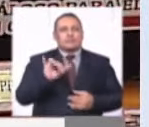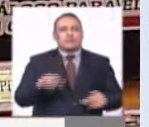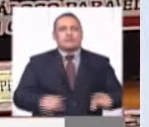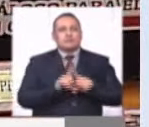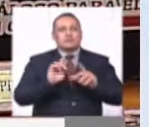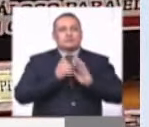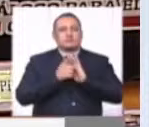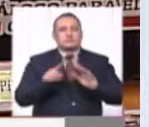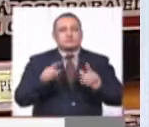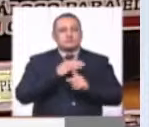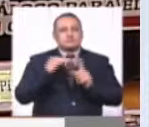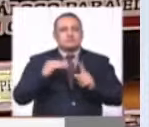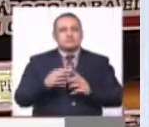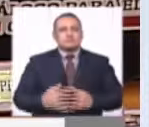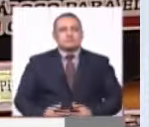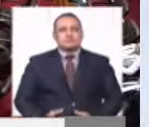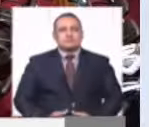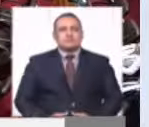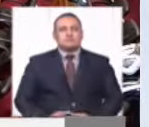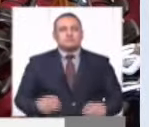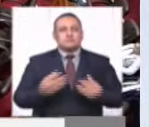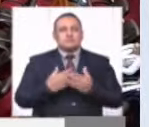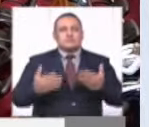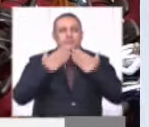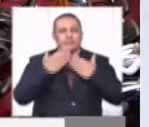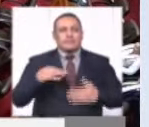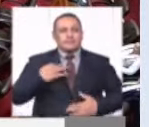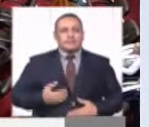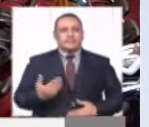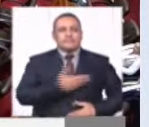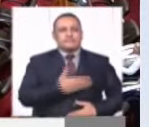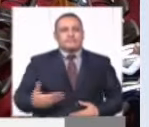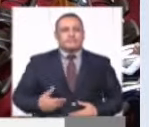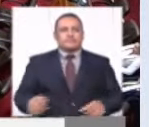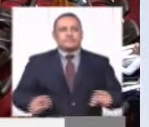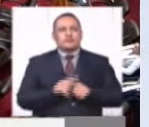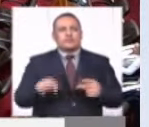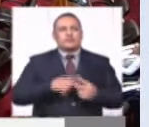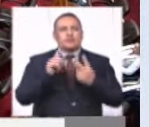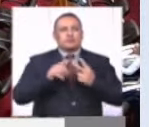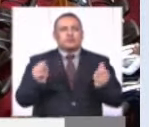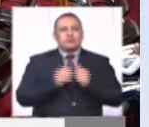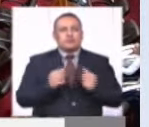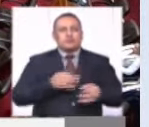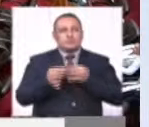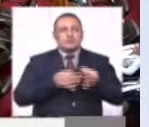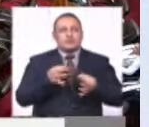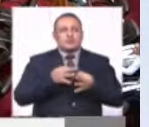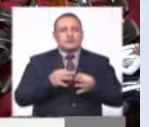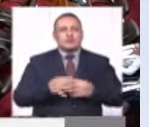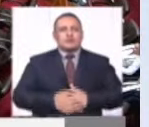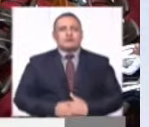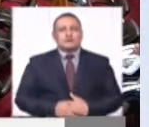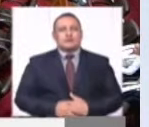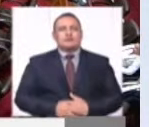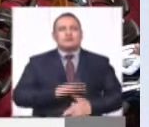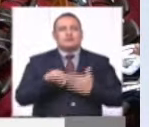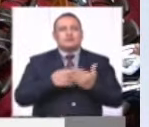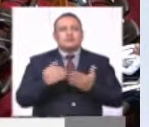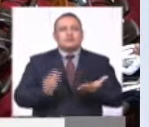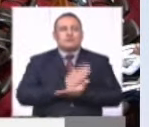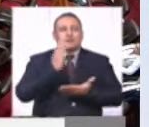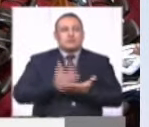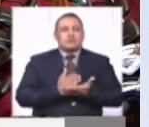por un minuto y medio. Gracias, señor presidente. Hay que ser veloz para poder manifestar todo lo que tenemos, los